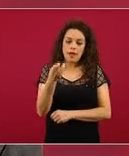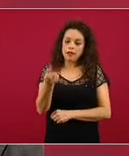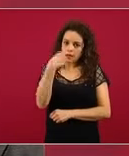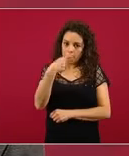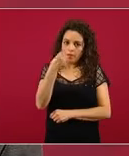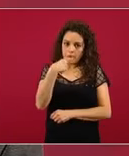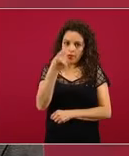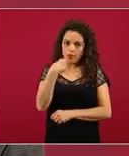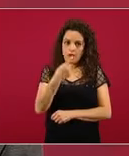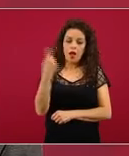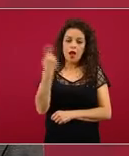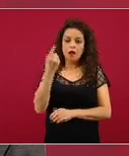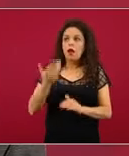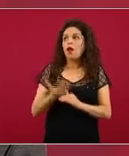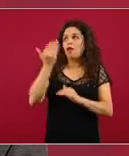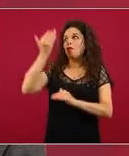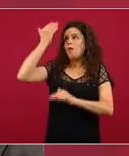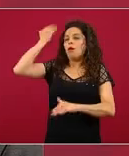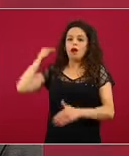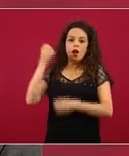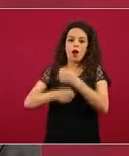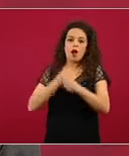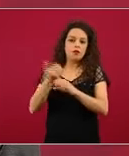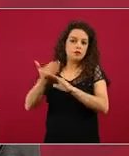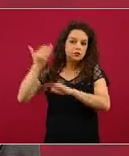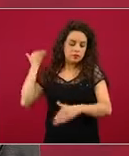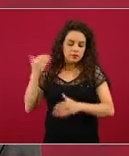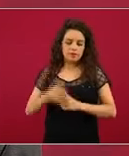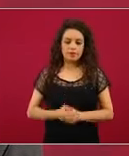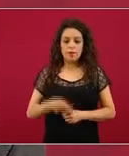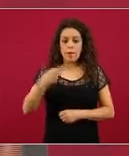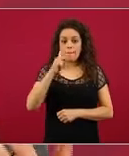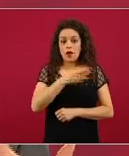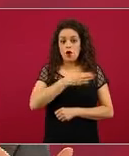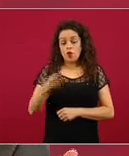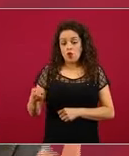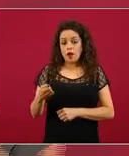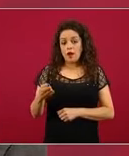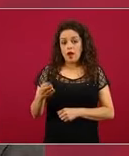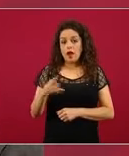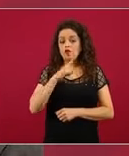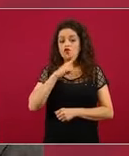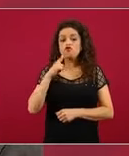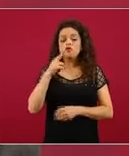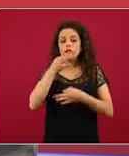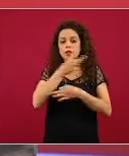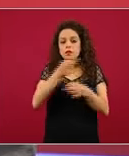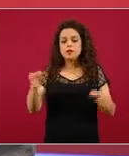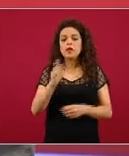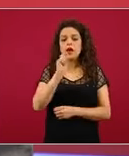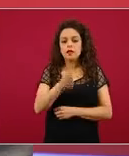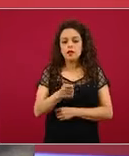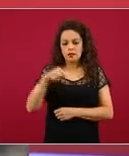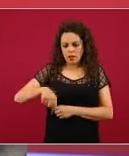usado en cualquier año previo. La buena noticia es que el Gobierno de México ha, eso se anunció